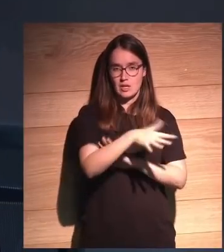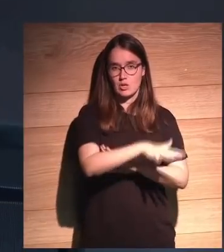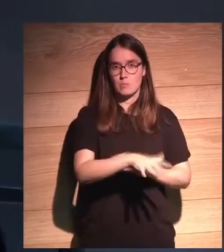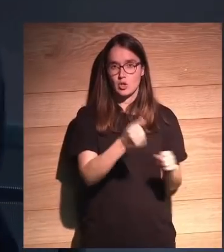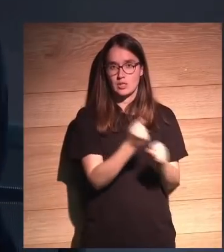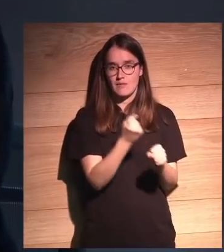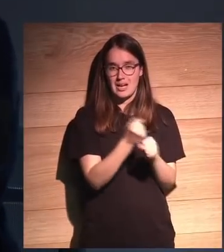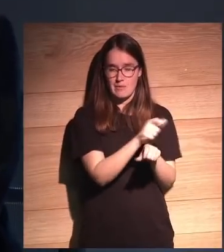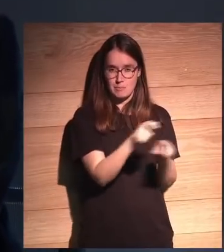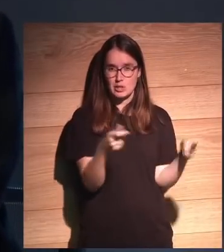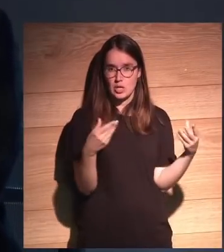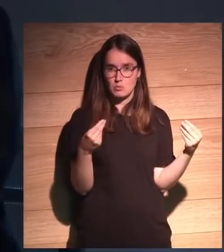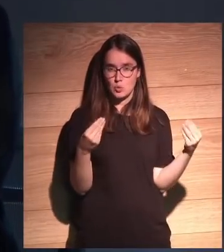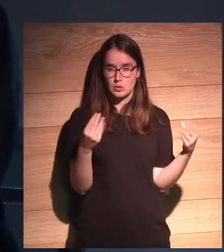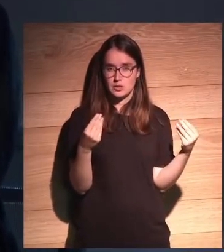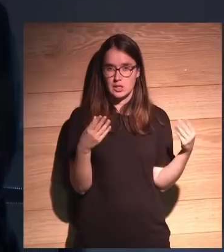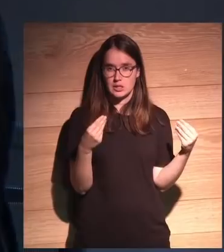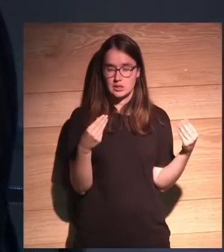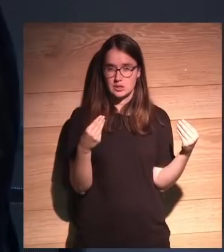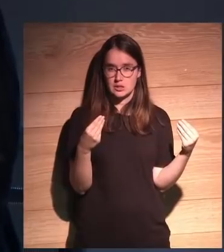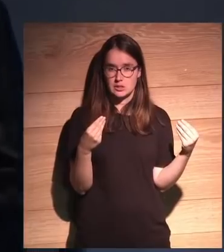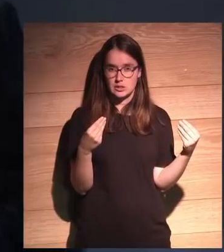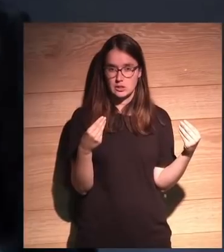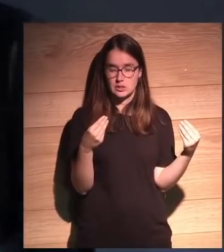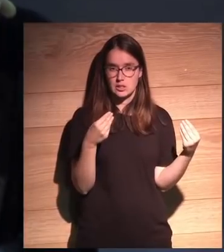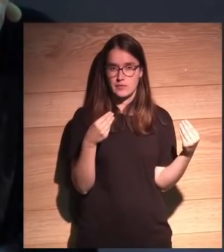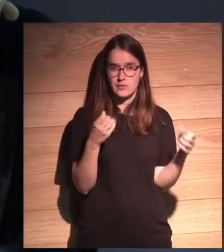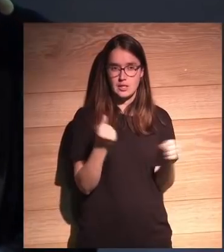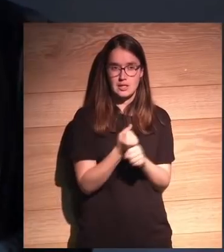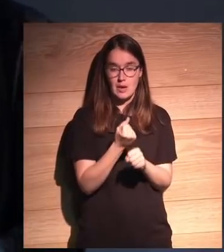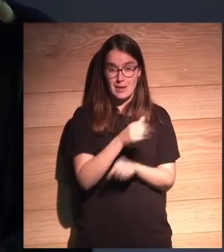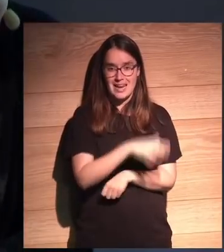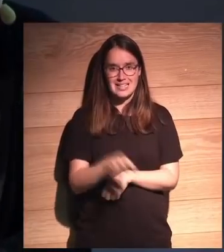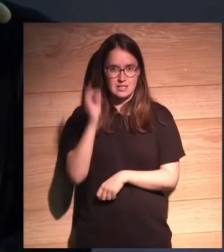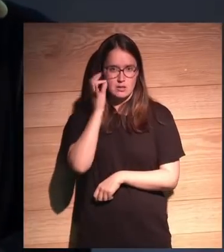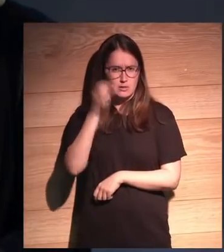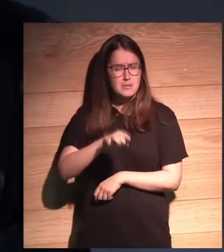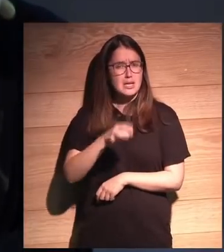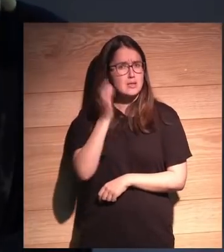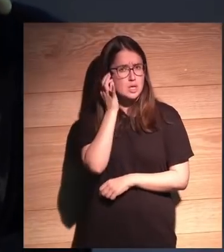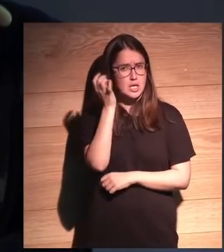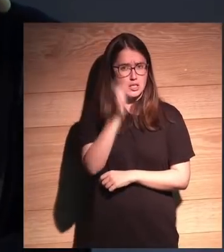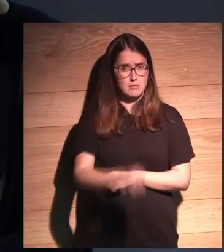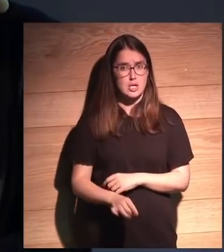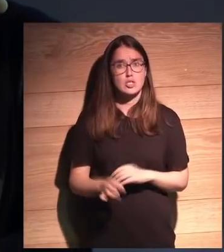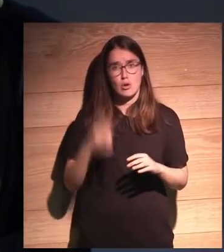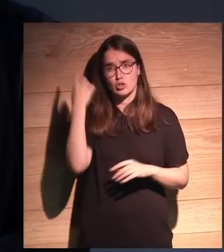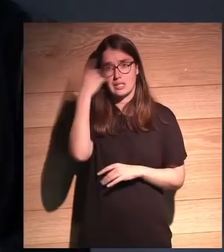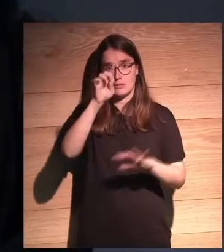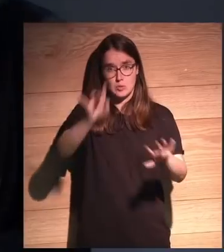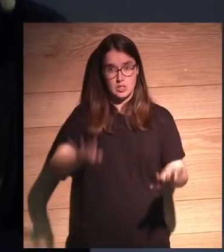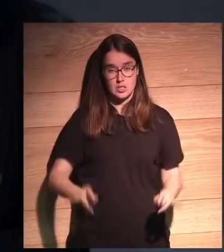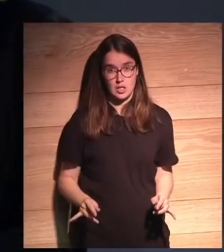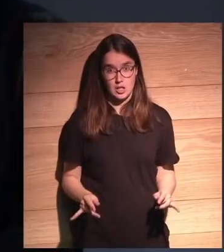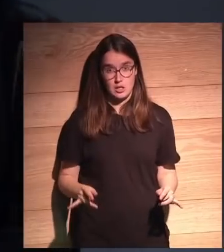que trabajaban muchas personas y desde luego trabajaban las niñas y las mujeres, y eso sí lo sabemos,